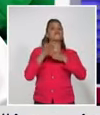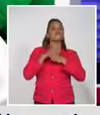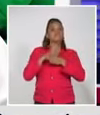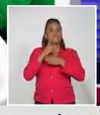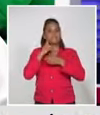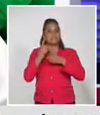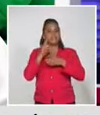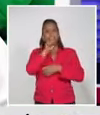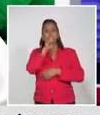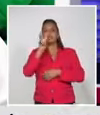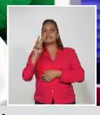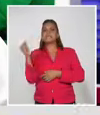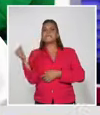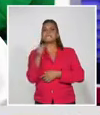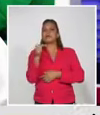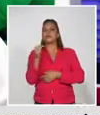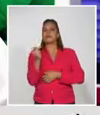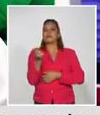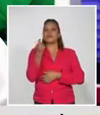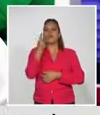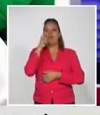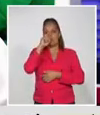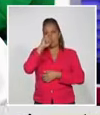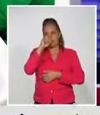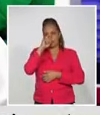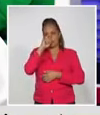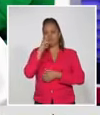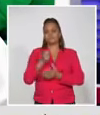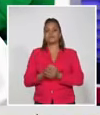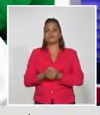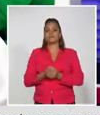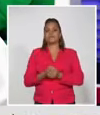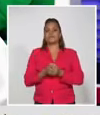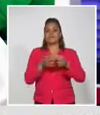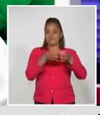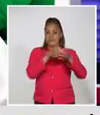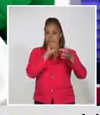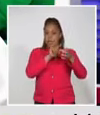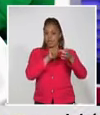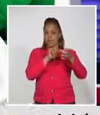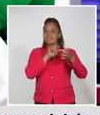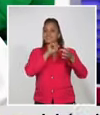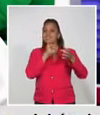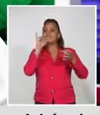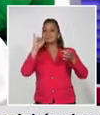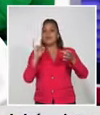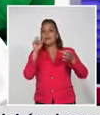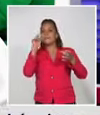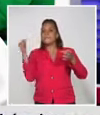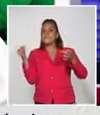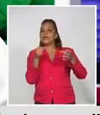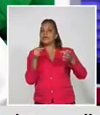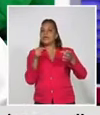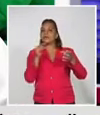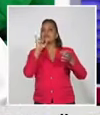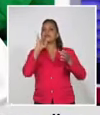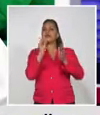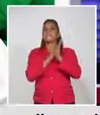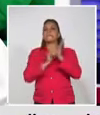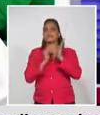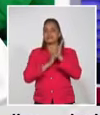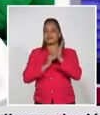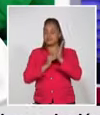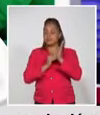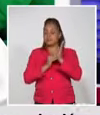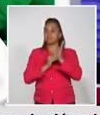13 menores de 1 año. De ellos, 6 menores de 6 meses, mucho riesgo. De La